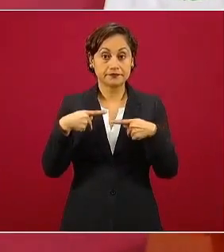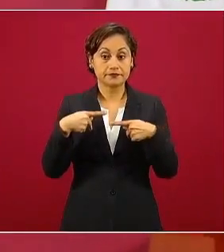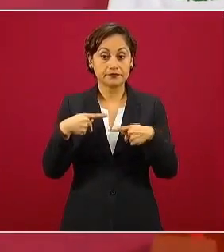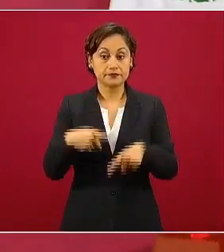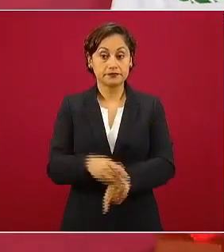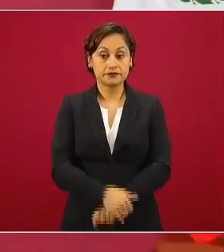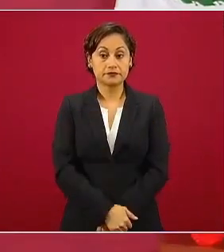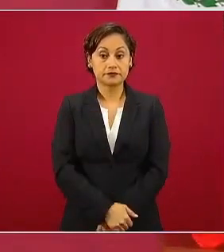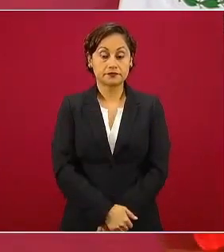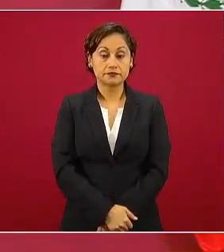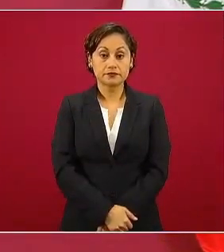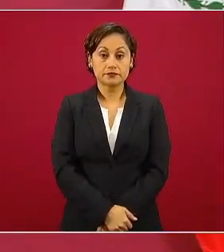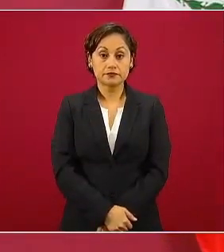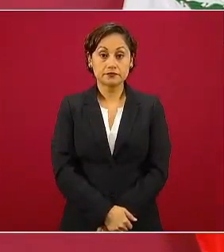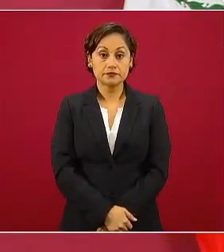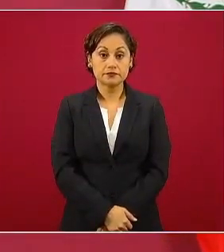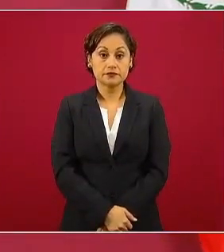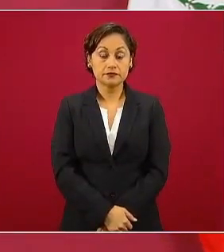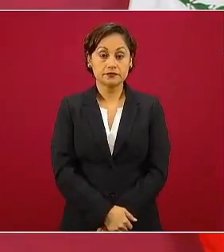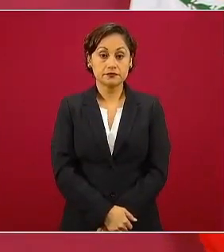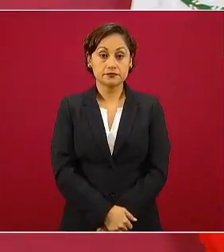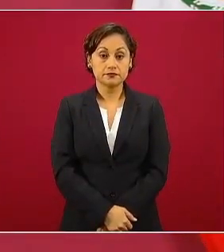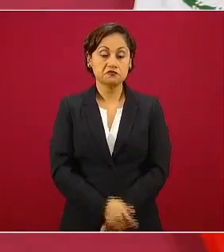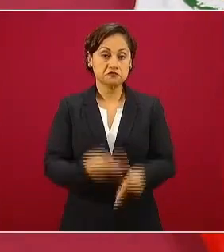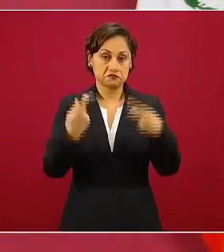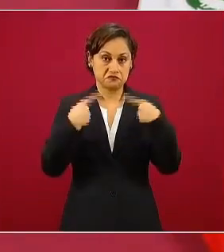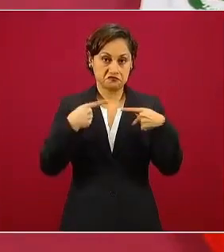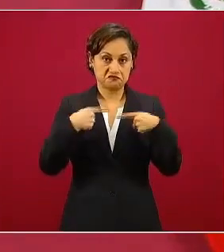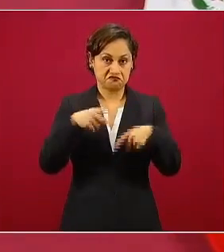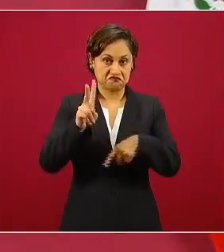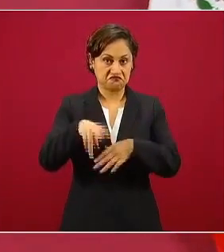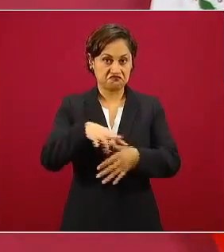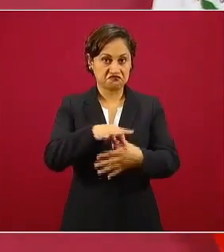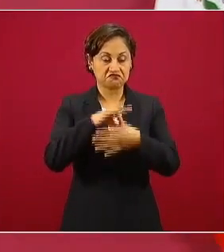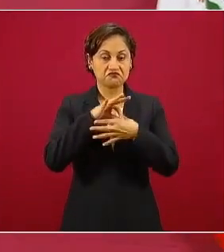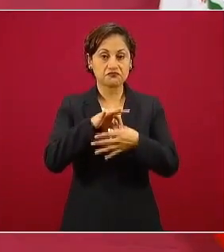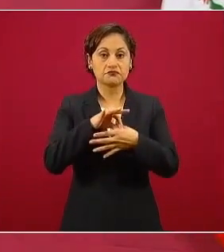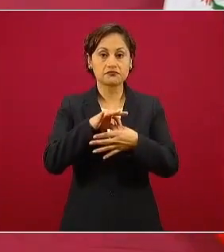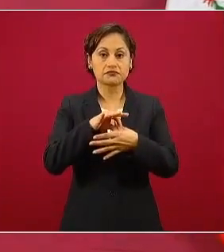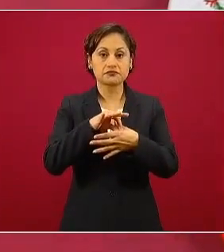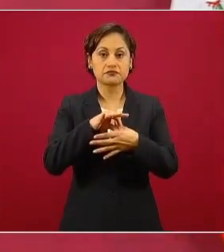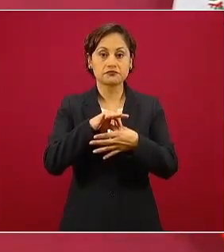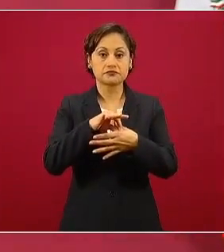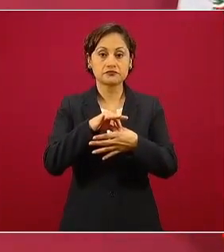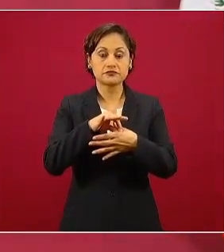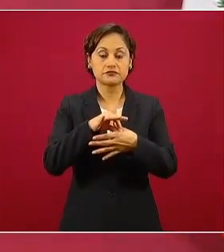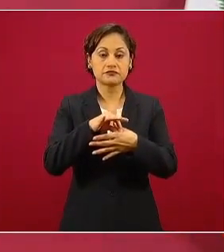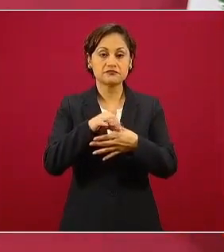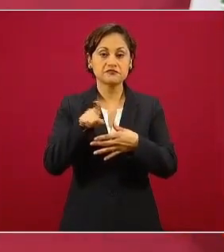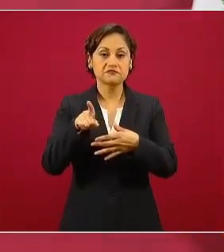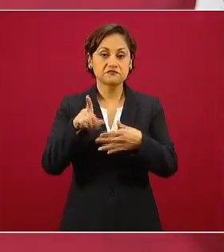ahora sí que de carne y hueso y un pedazo de pescuezo,